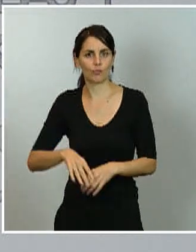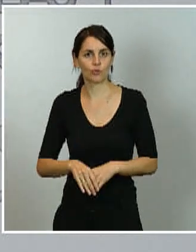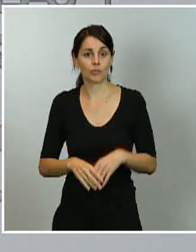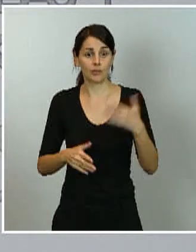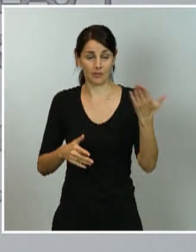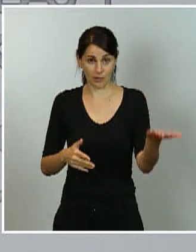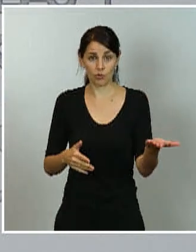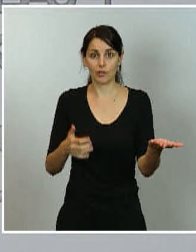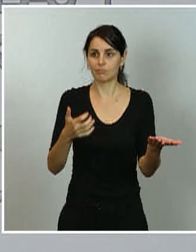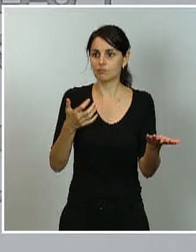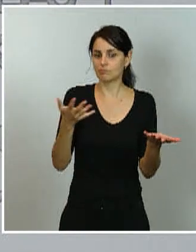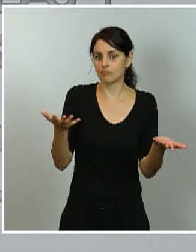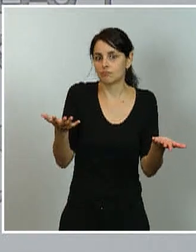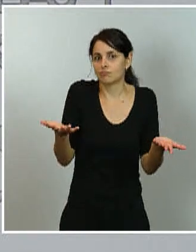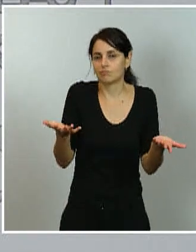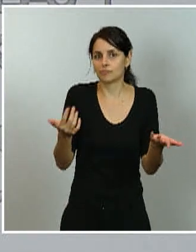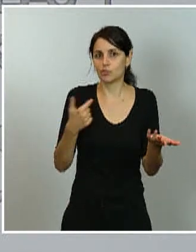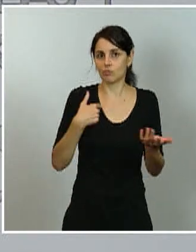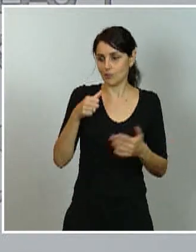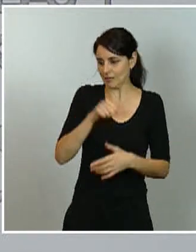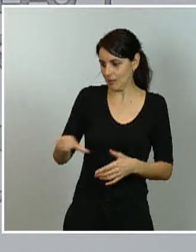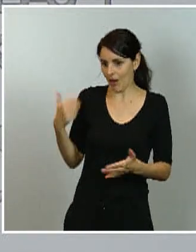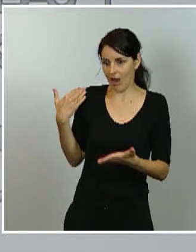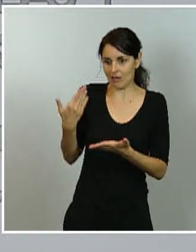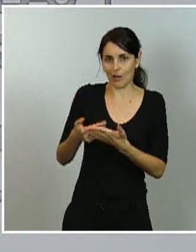que he hecho la última semana y los últimos meses.